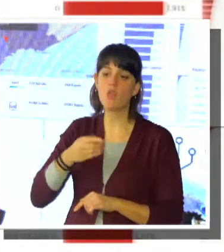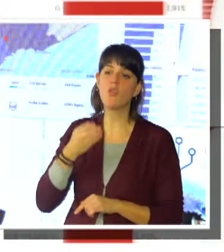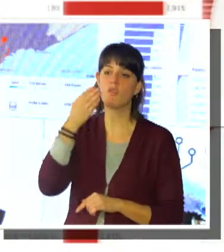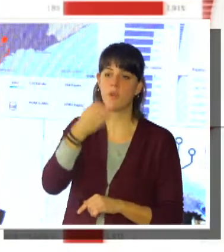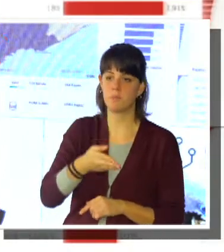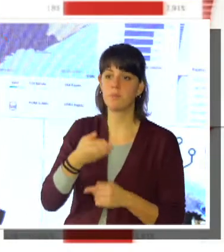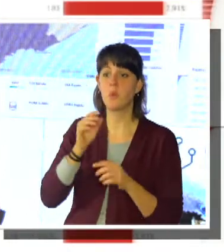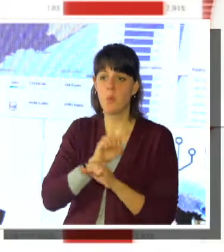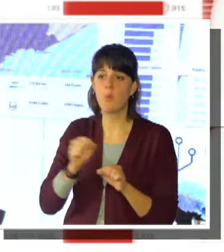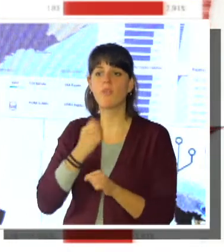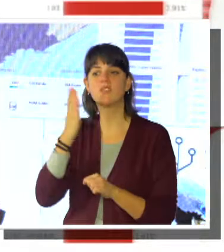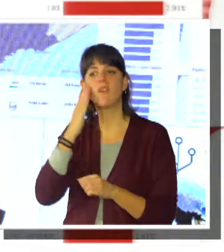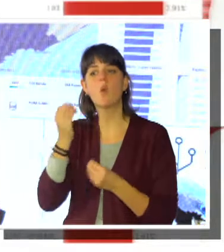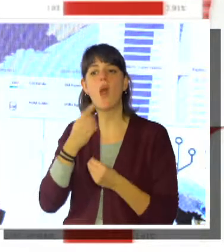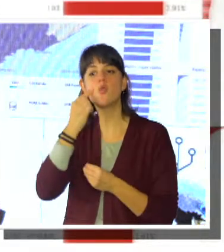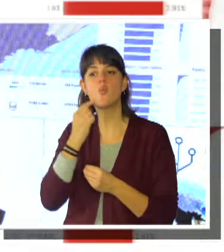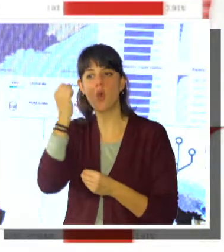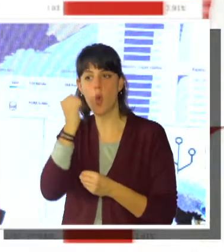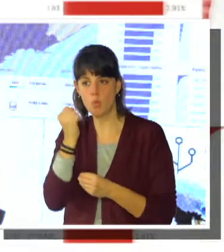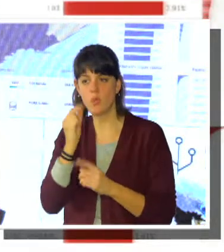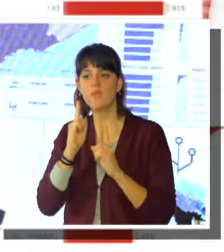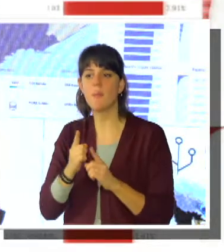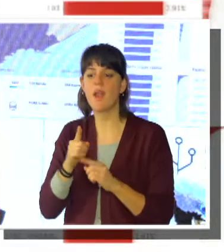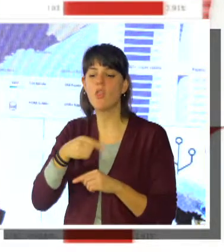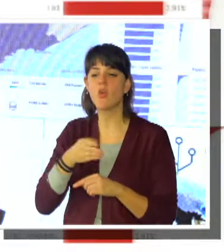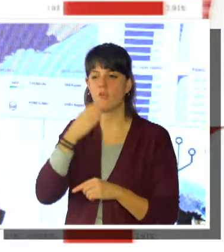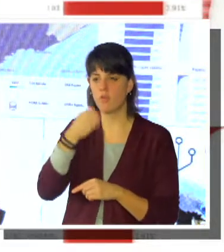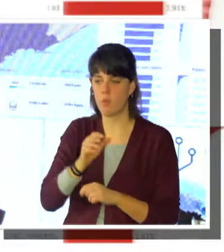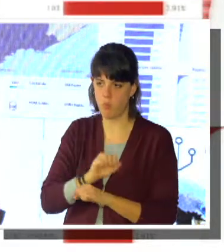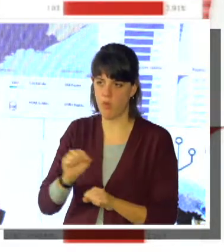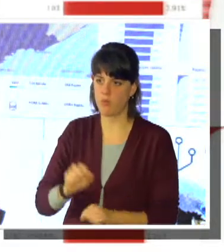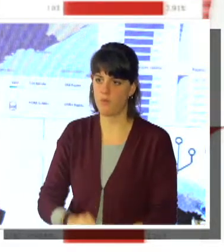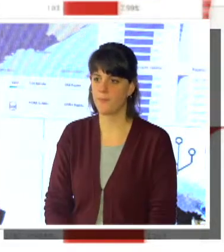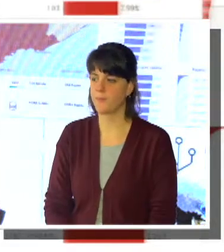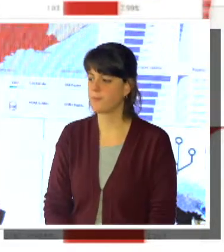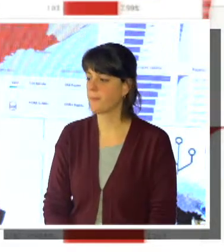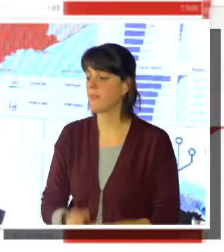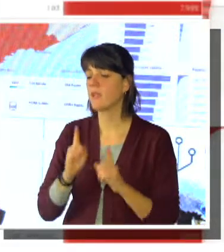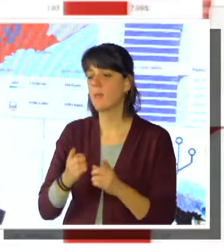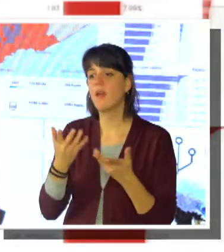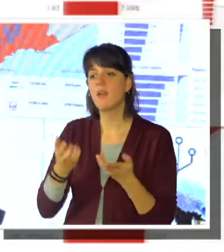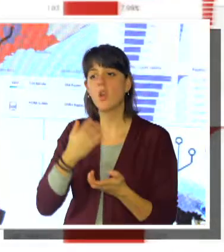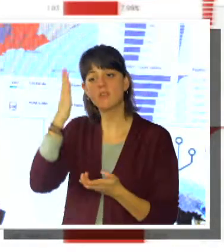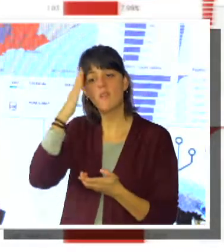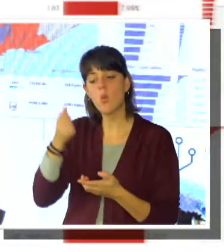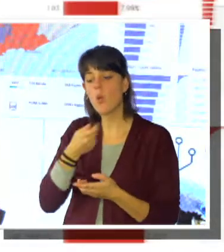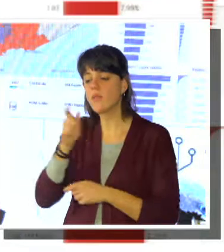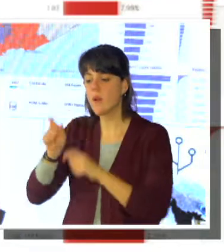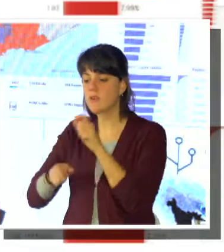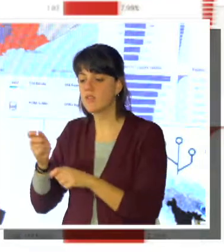de procesamiento, pero permite generar una visualización de este estilo, en la cual